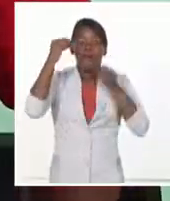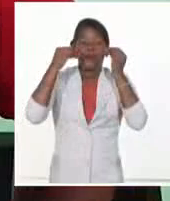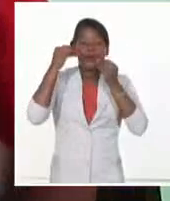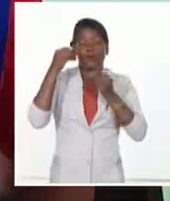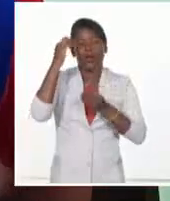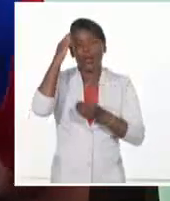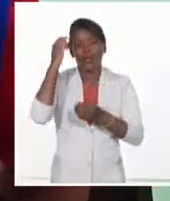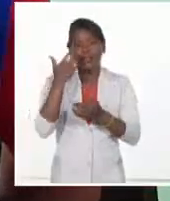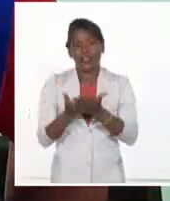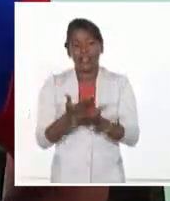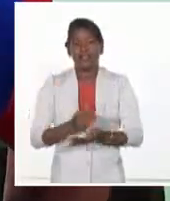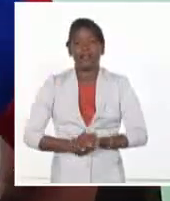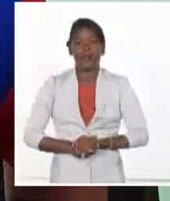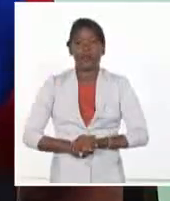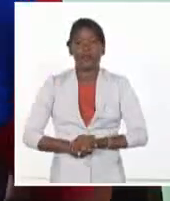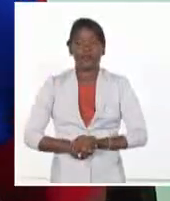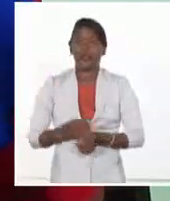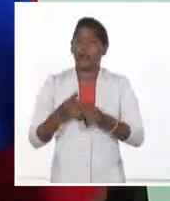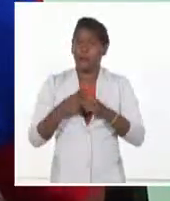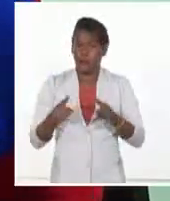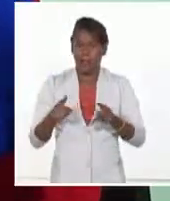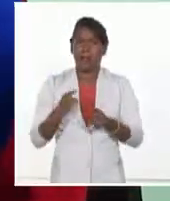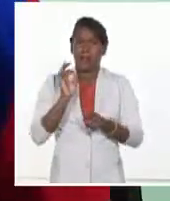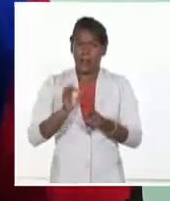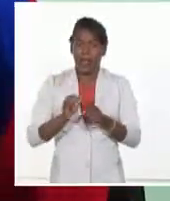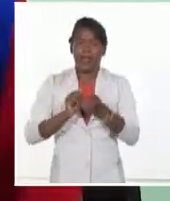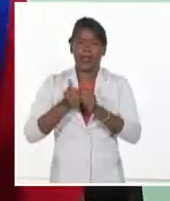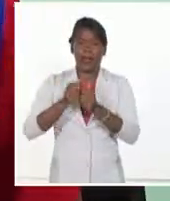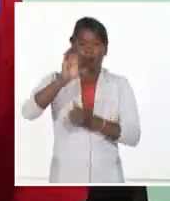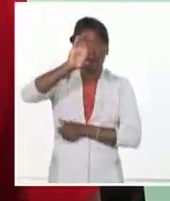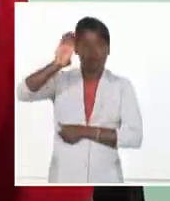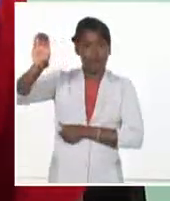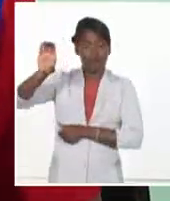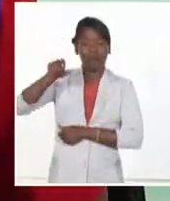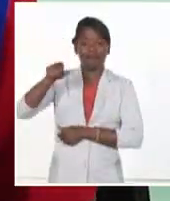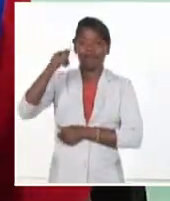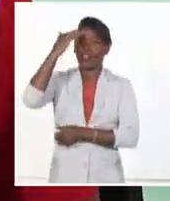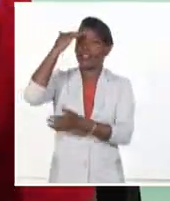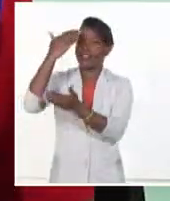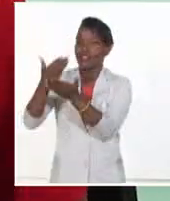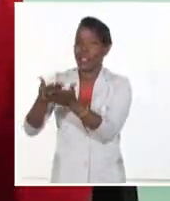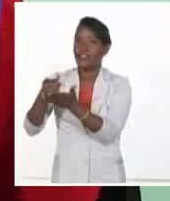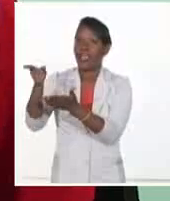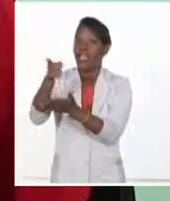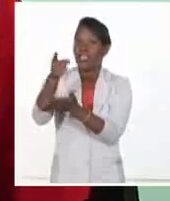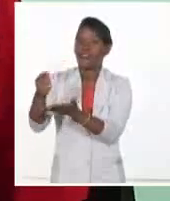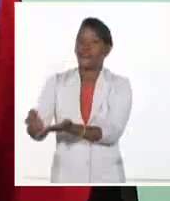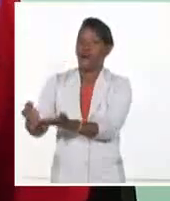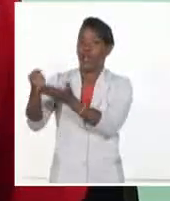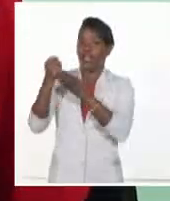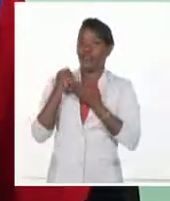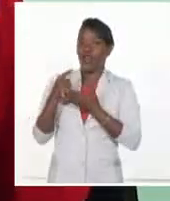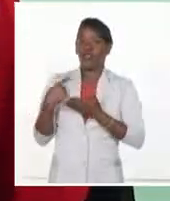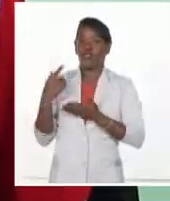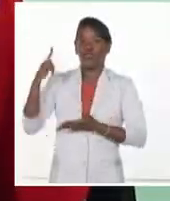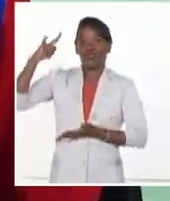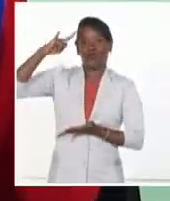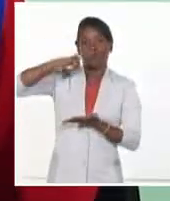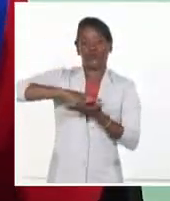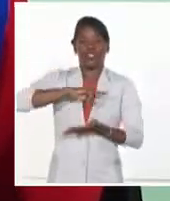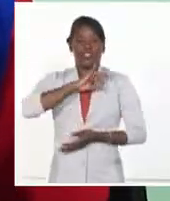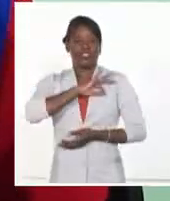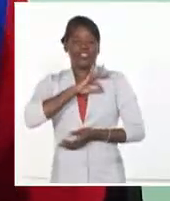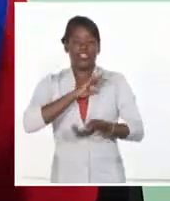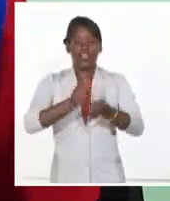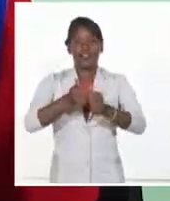la, como tal, al organismo del INDE, porque gracias a ellos nosotros estamos aquí y gracias a nuestra revolución, porque sin él el deporte no